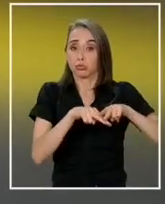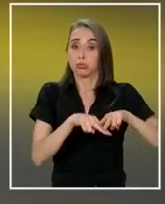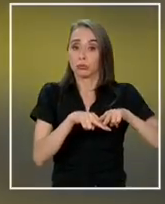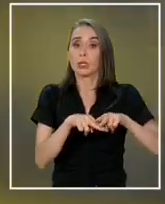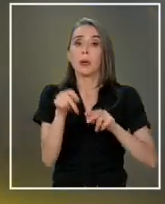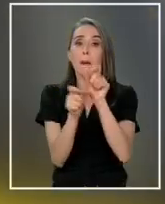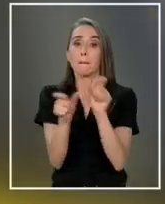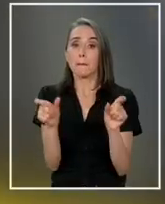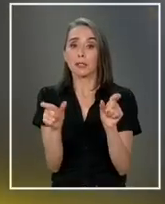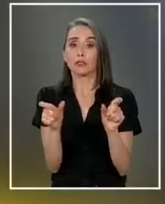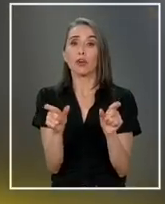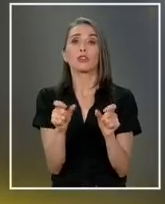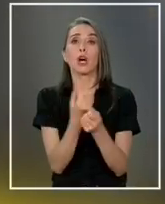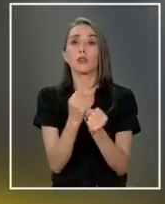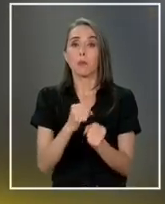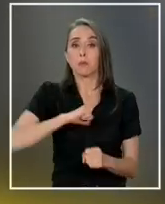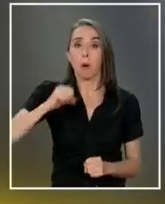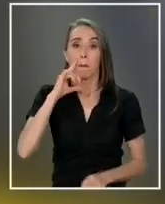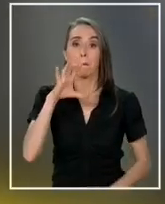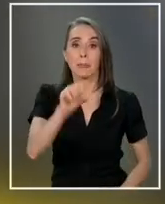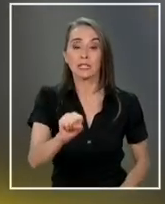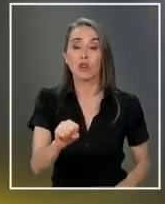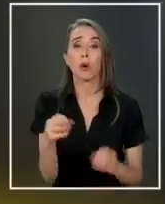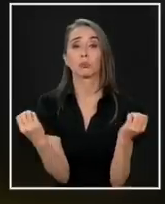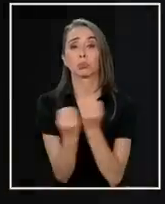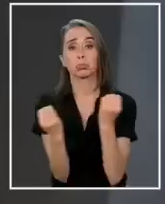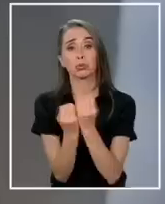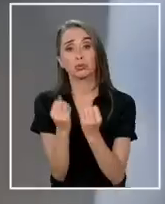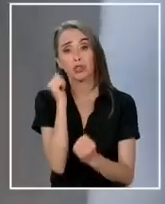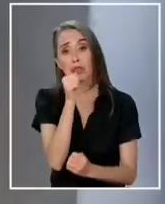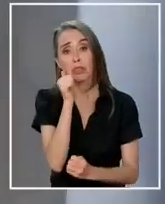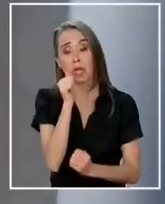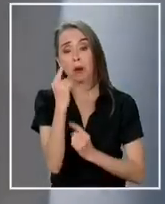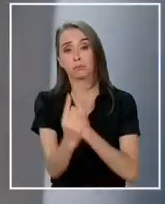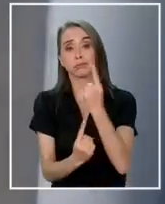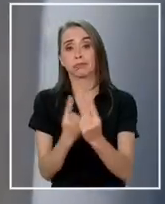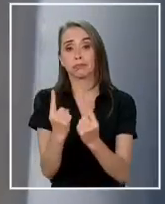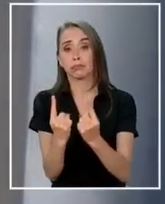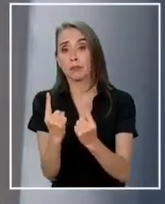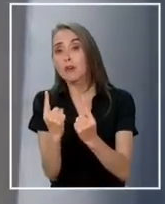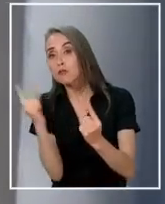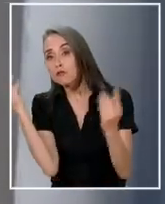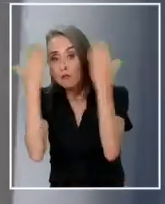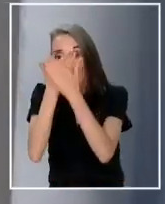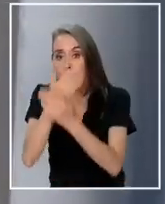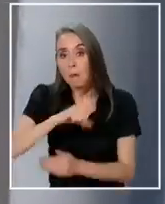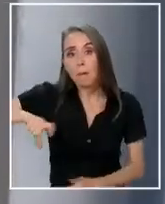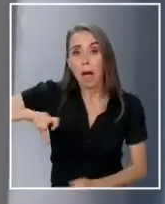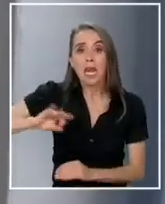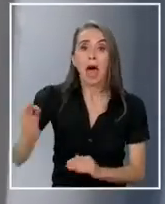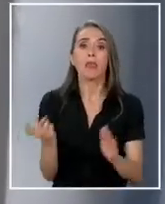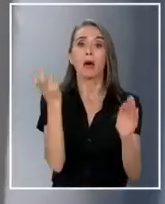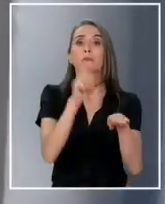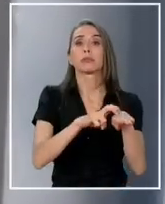bien estas personas no pudieron evadir el pago son decenas las que día a día logran su cometido